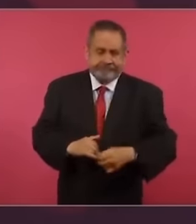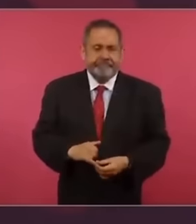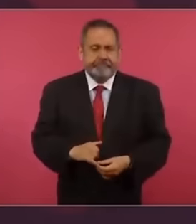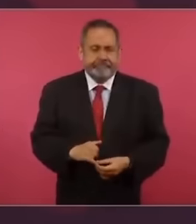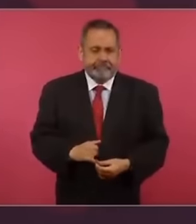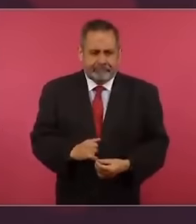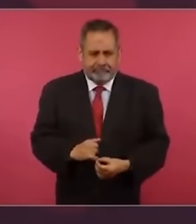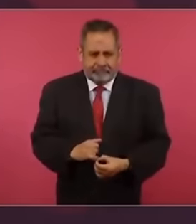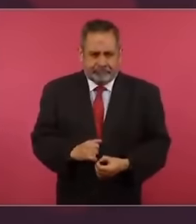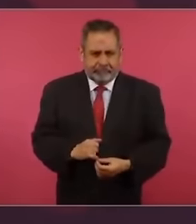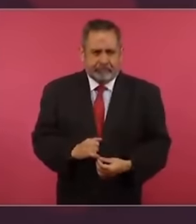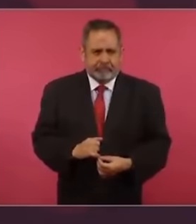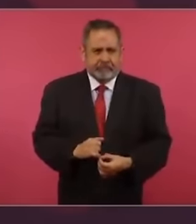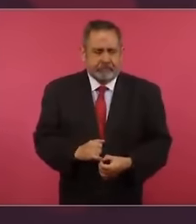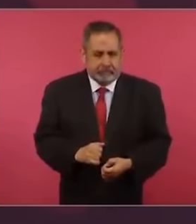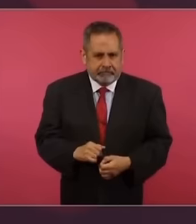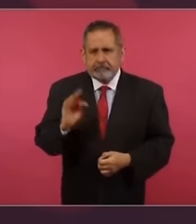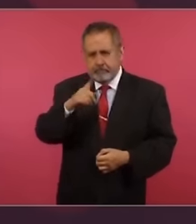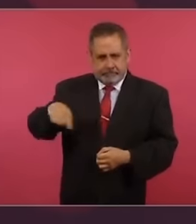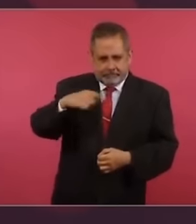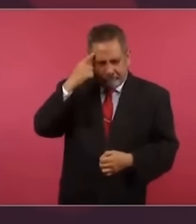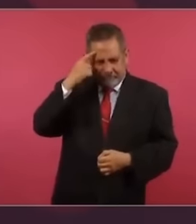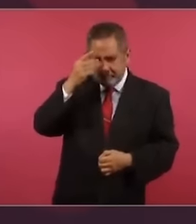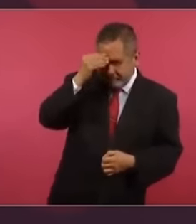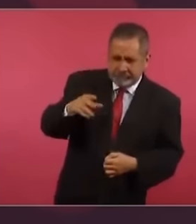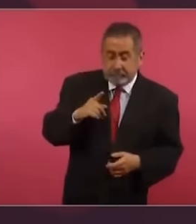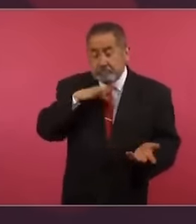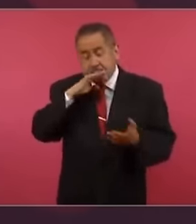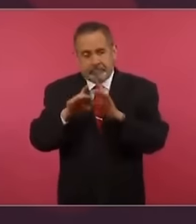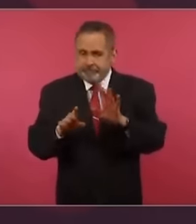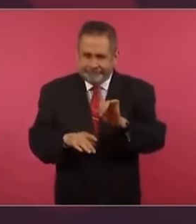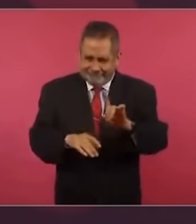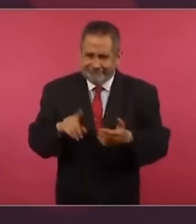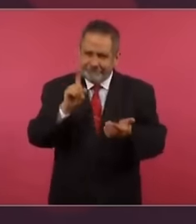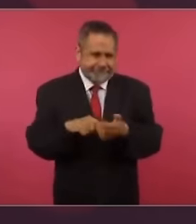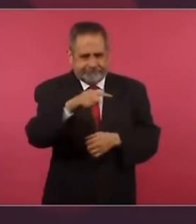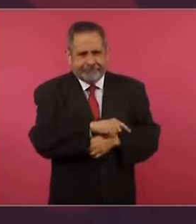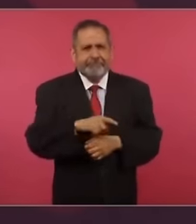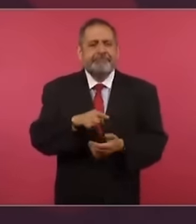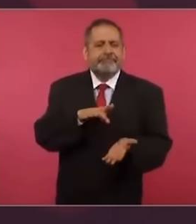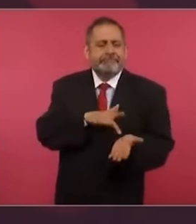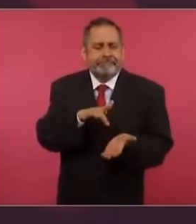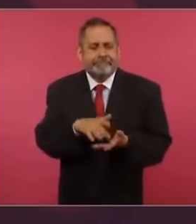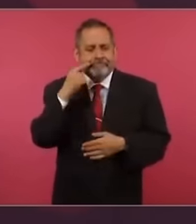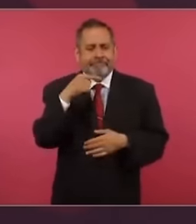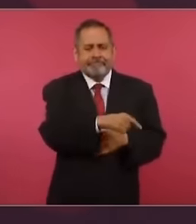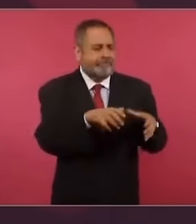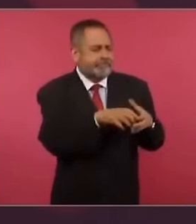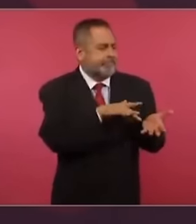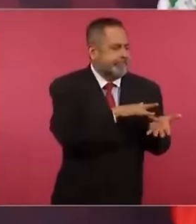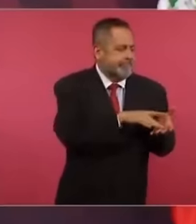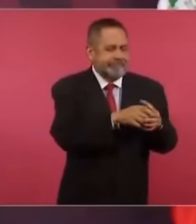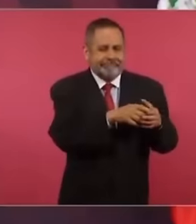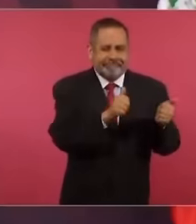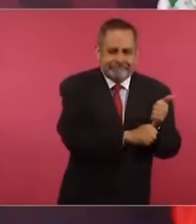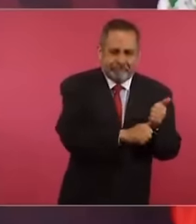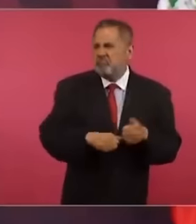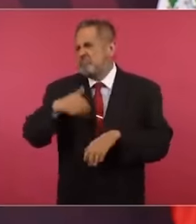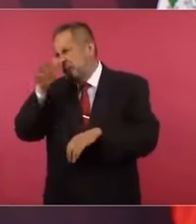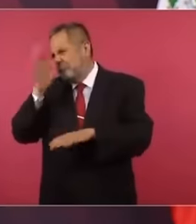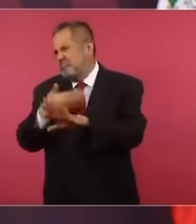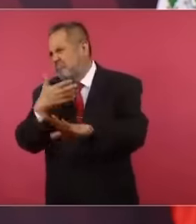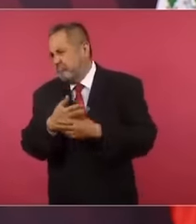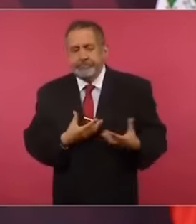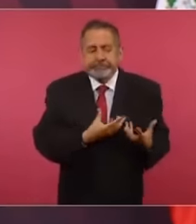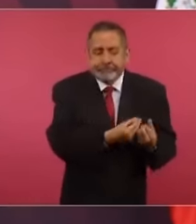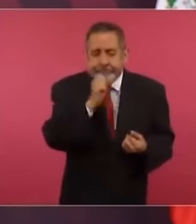O sea, conscientes o inconscientemente vienen a apoyar a la mafia del poder, a la oligarquía.